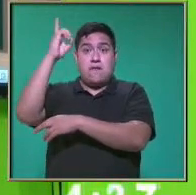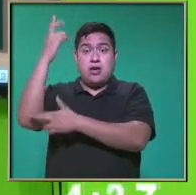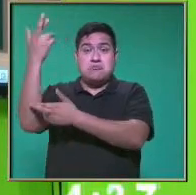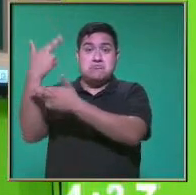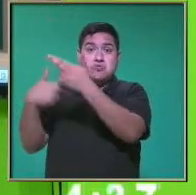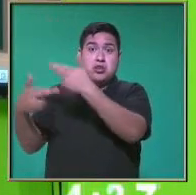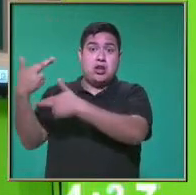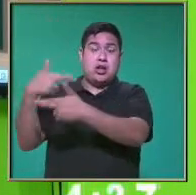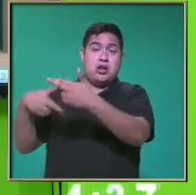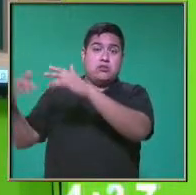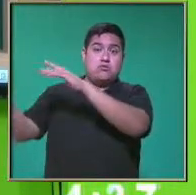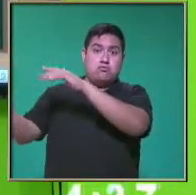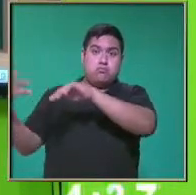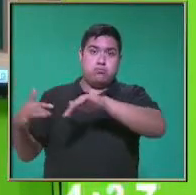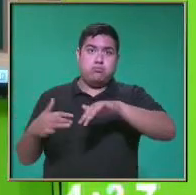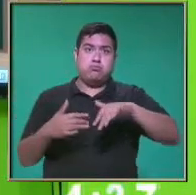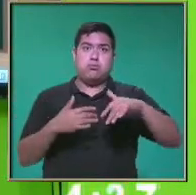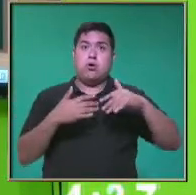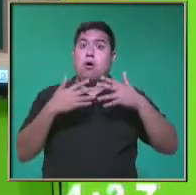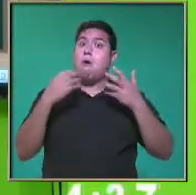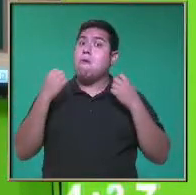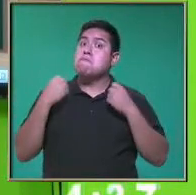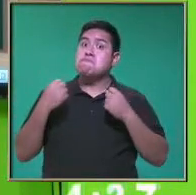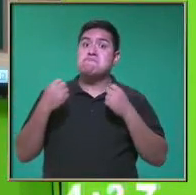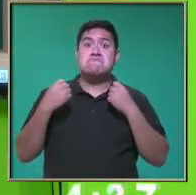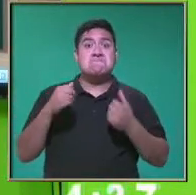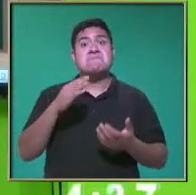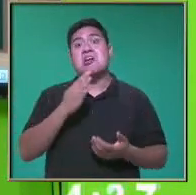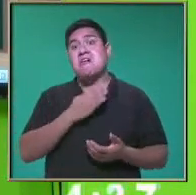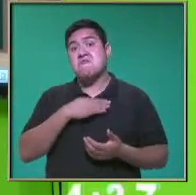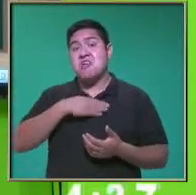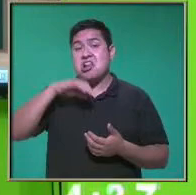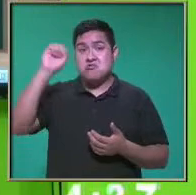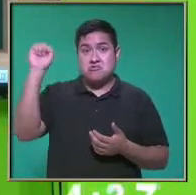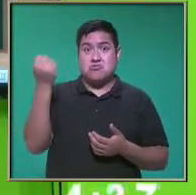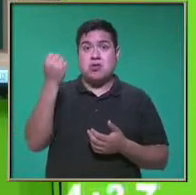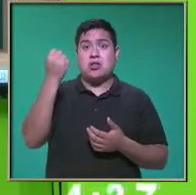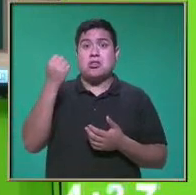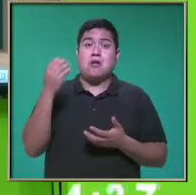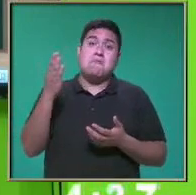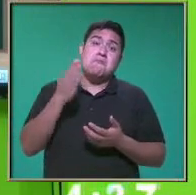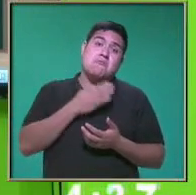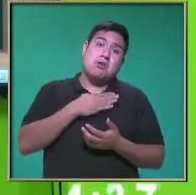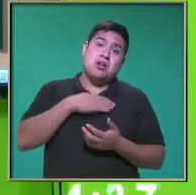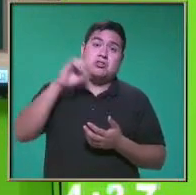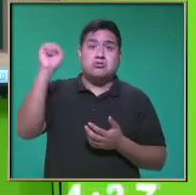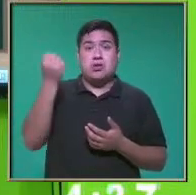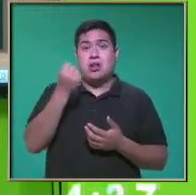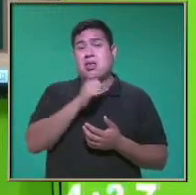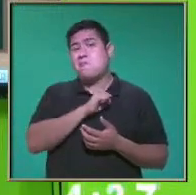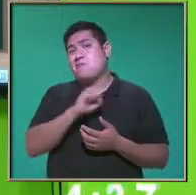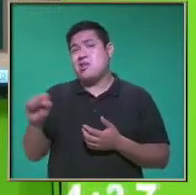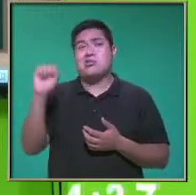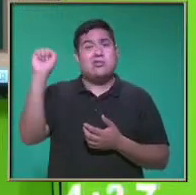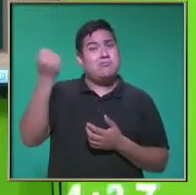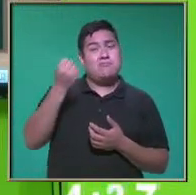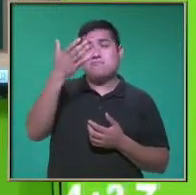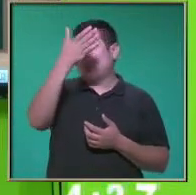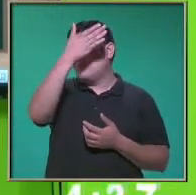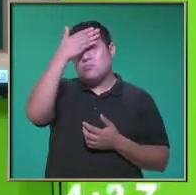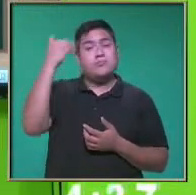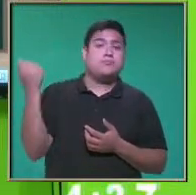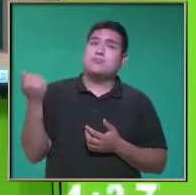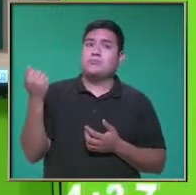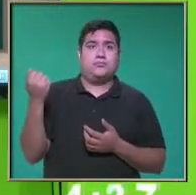Su hermano exclamó, ¡qué buena suerte! Good luck, bad luck, said the farmer, who knows? Buena suerte,